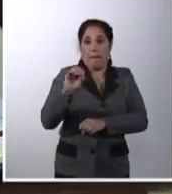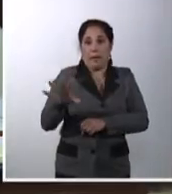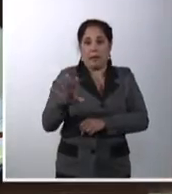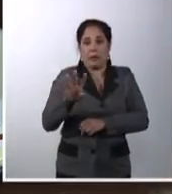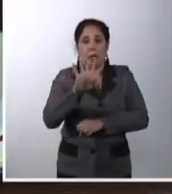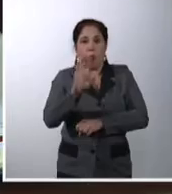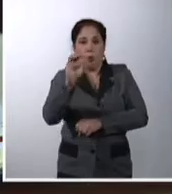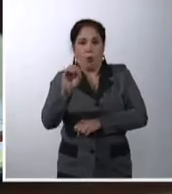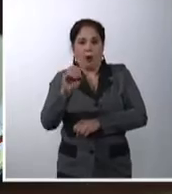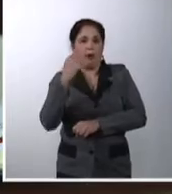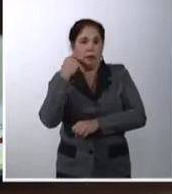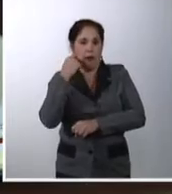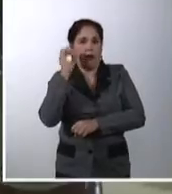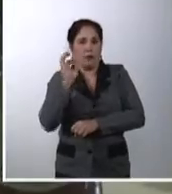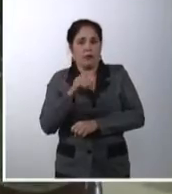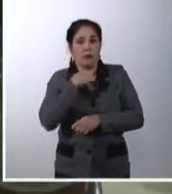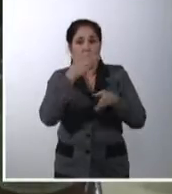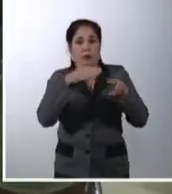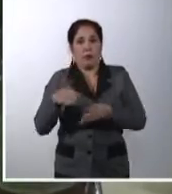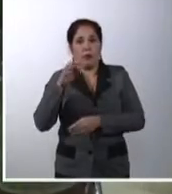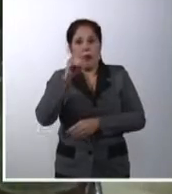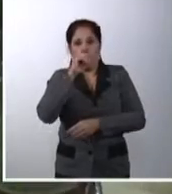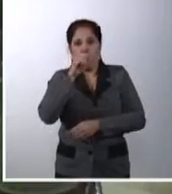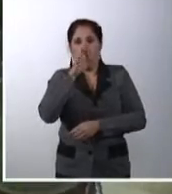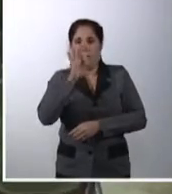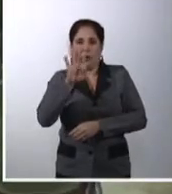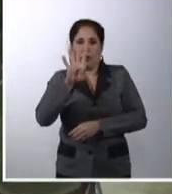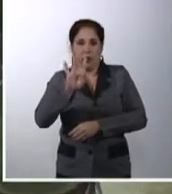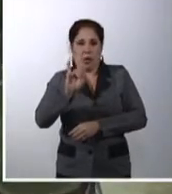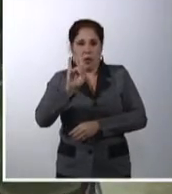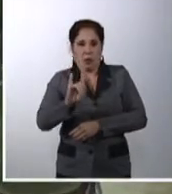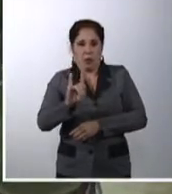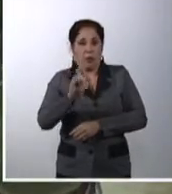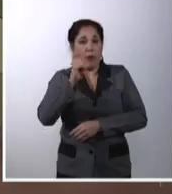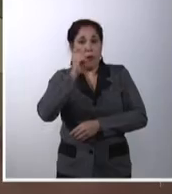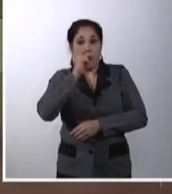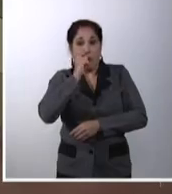siglo. Fallecido a los 89 años de edad, Rafael